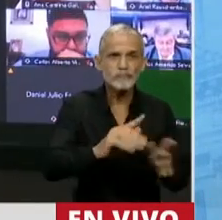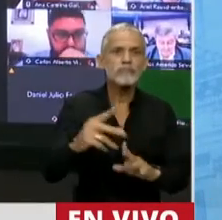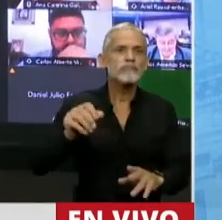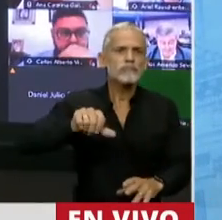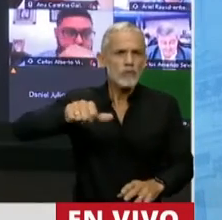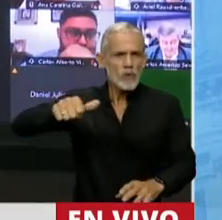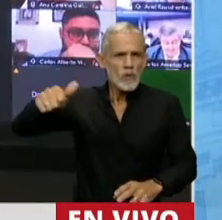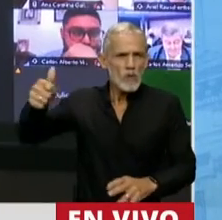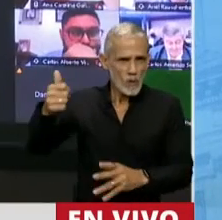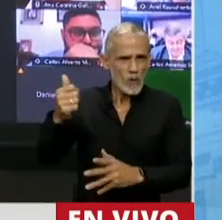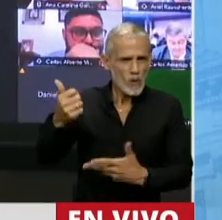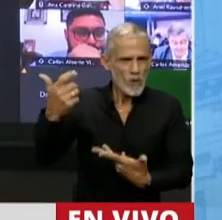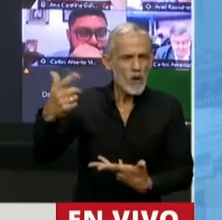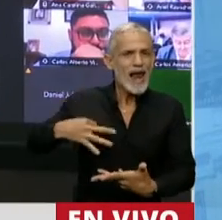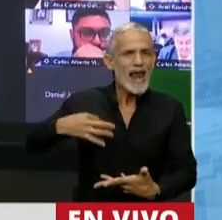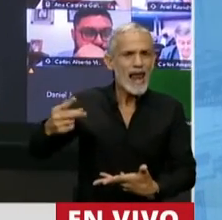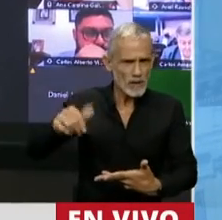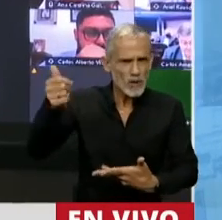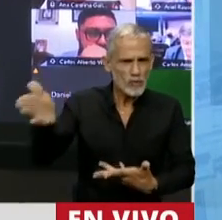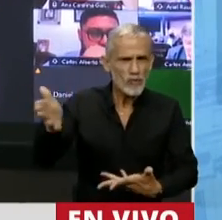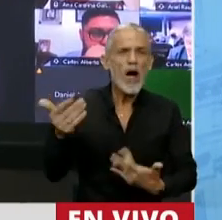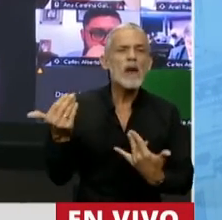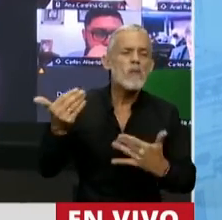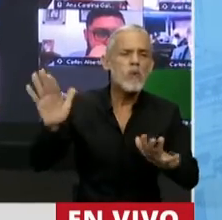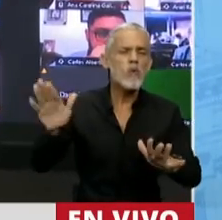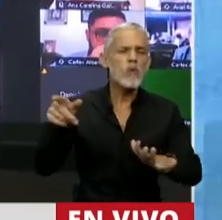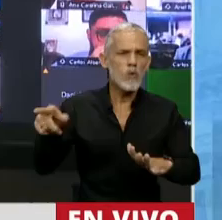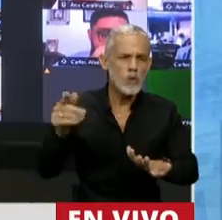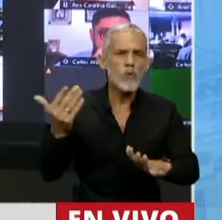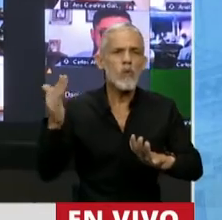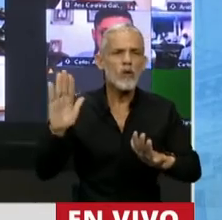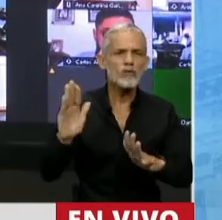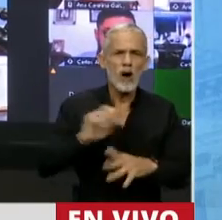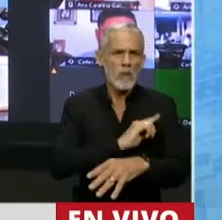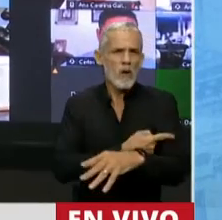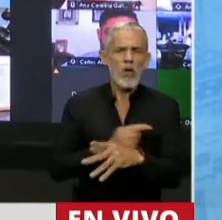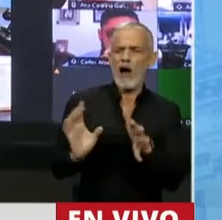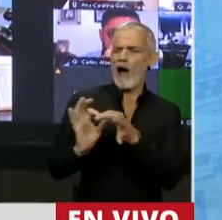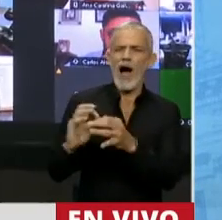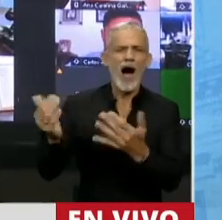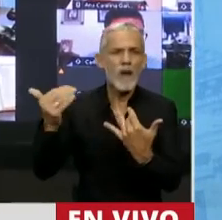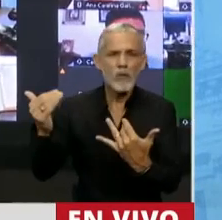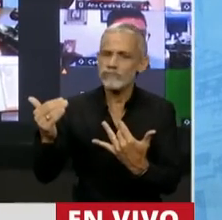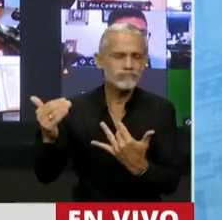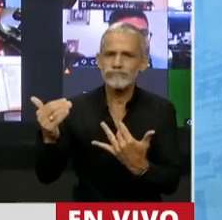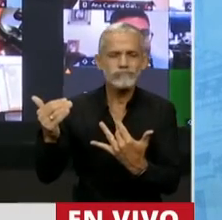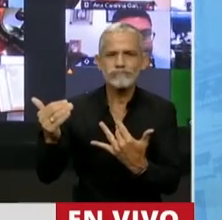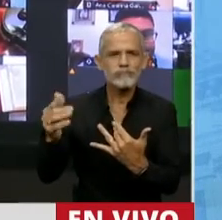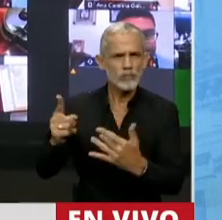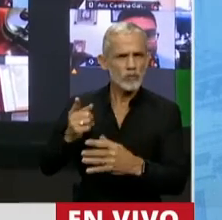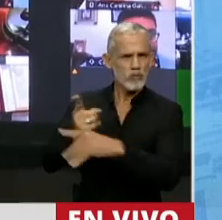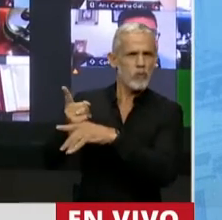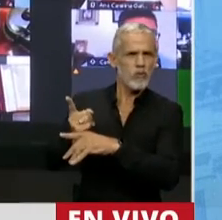vida, él, que pudo haberse congraciado con los más poderosos, eligió